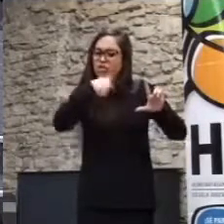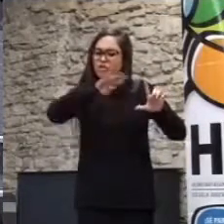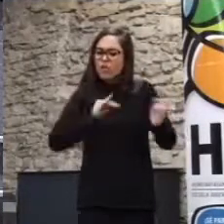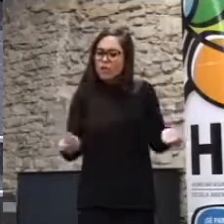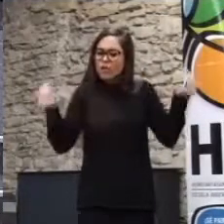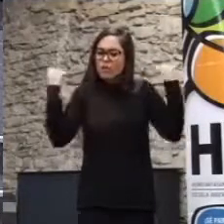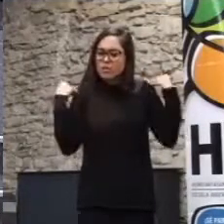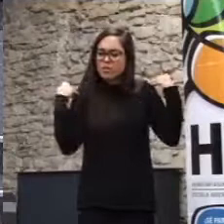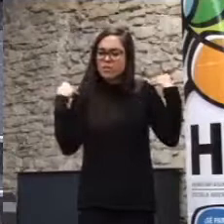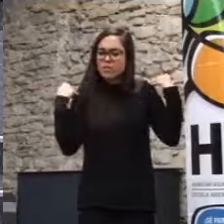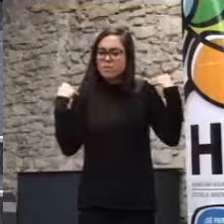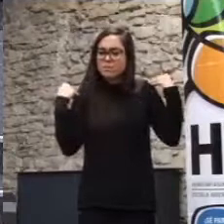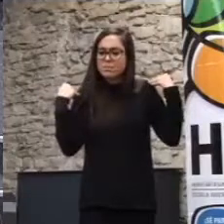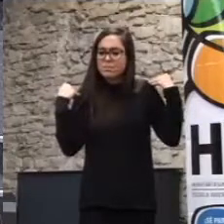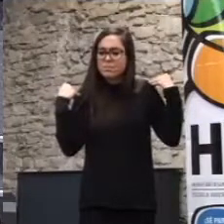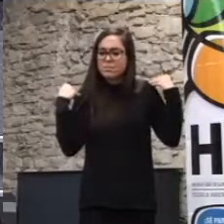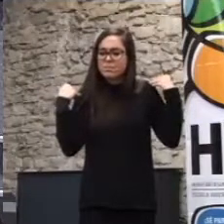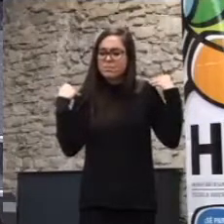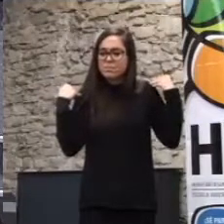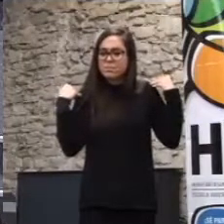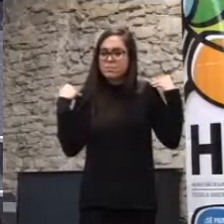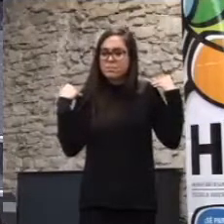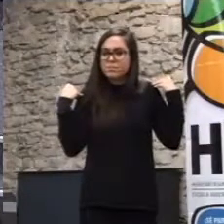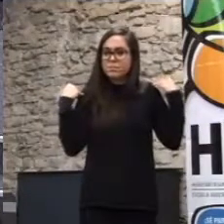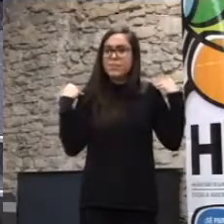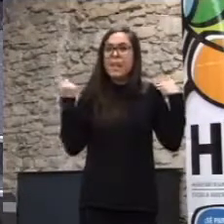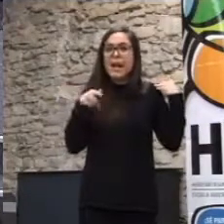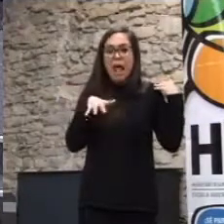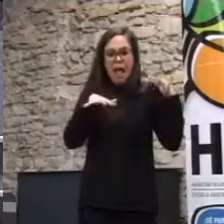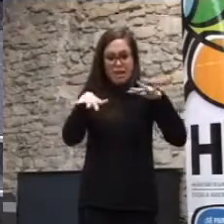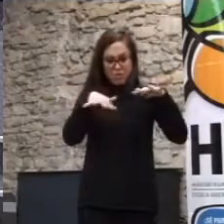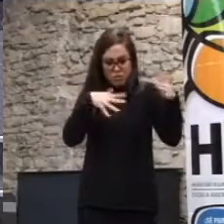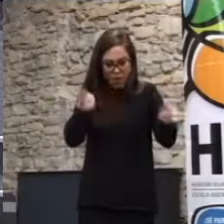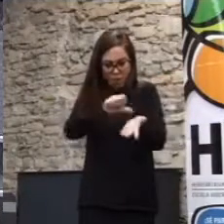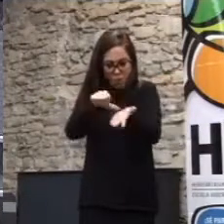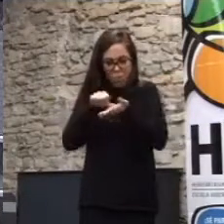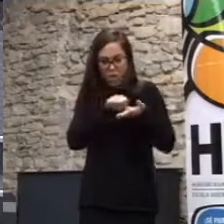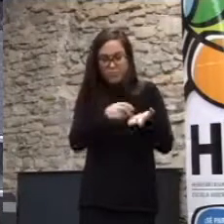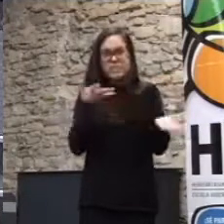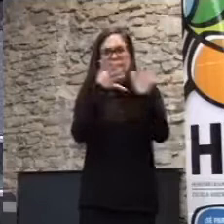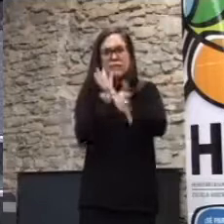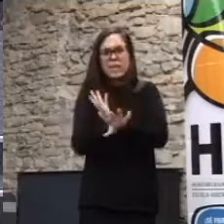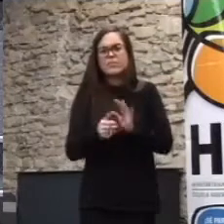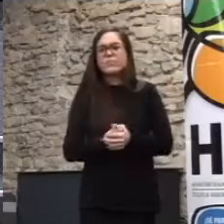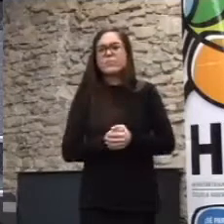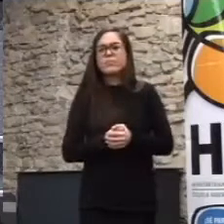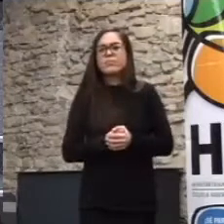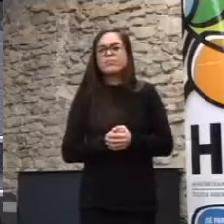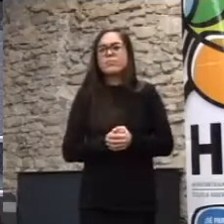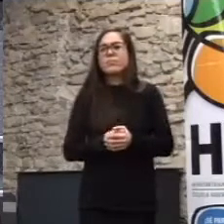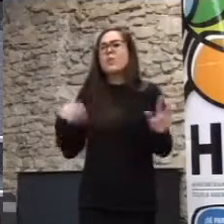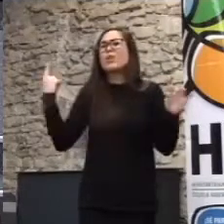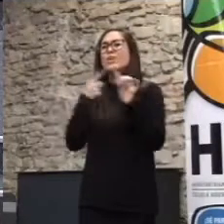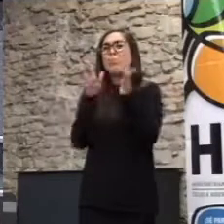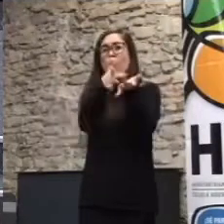el papel que desempeñamos en la acción de la propia ciudad, ¿no? A la hora de ayudar a la, bueno, a la cohesión